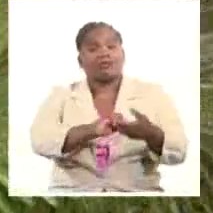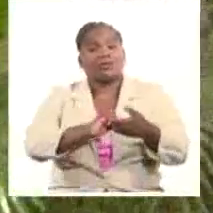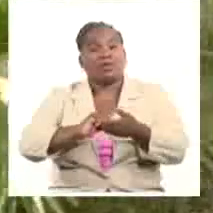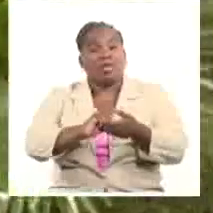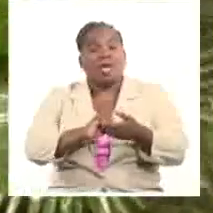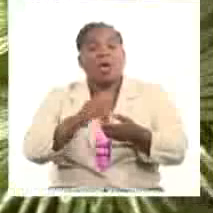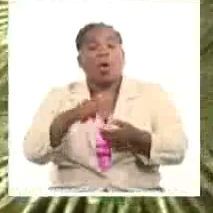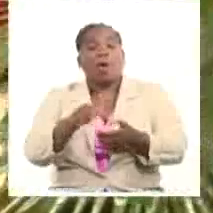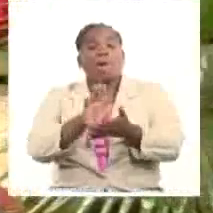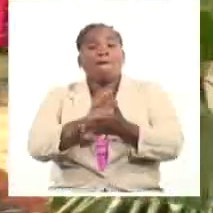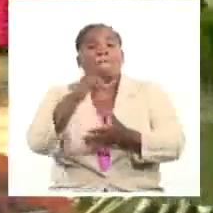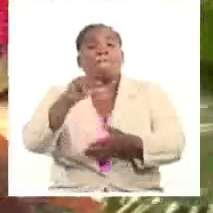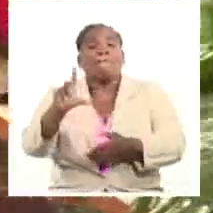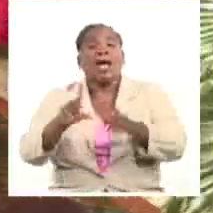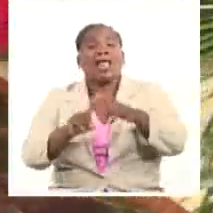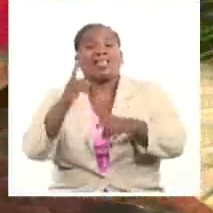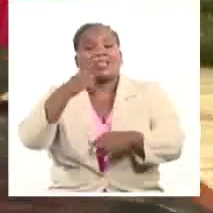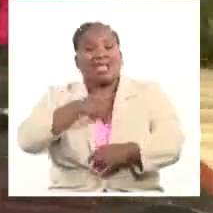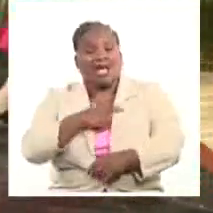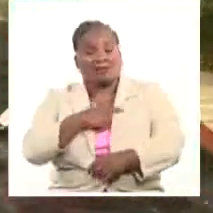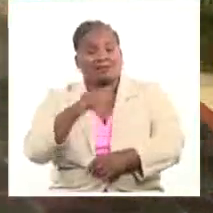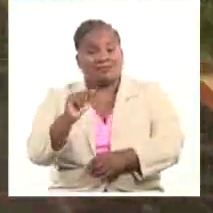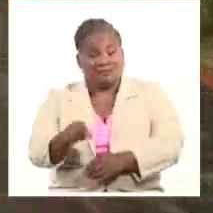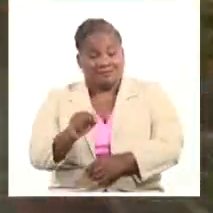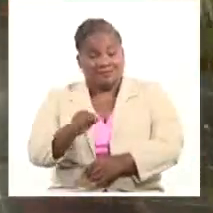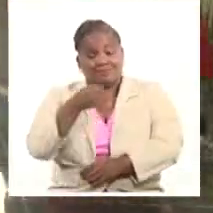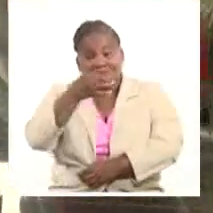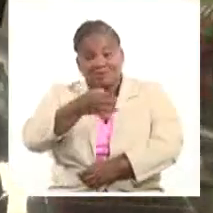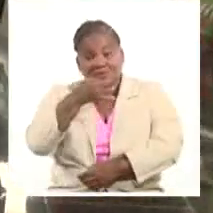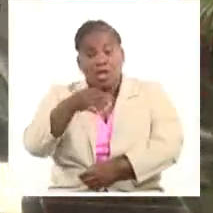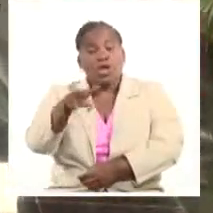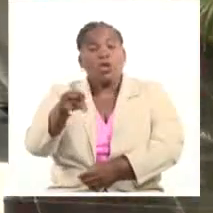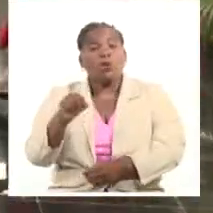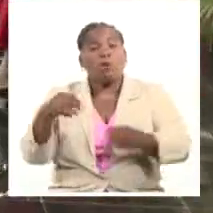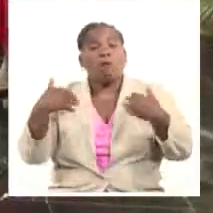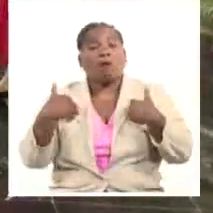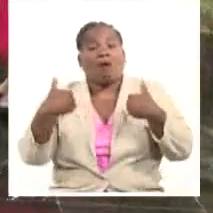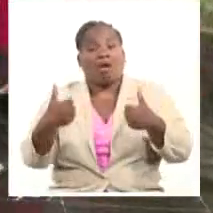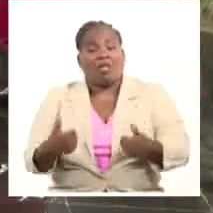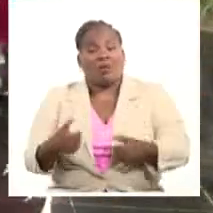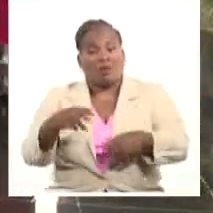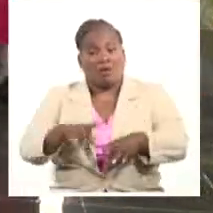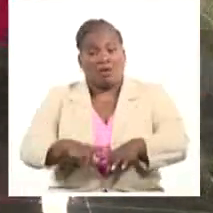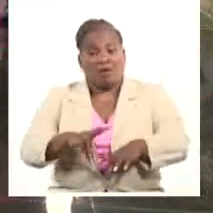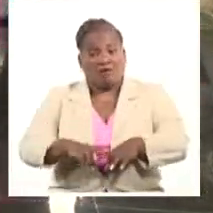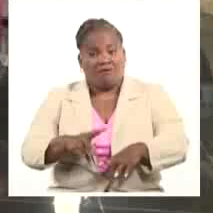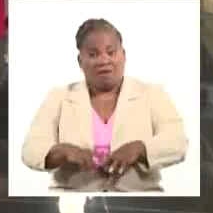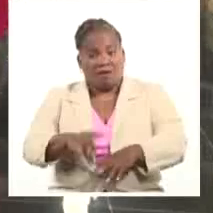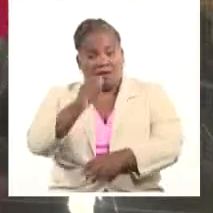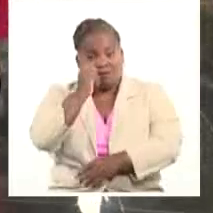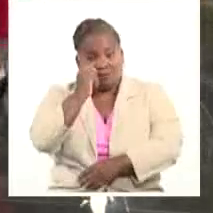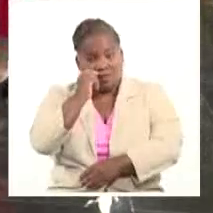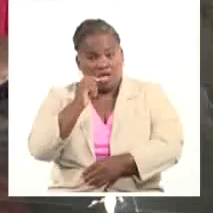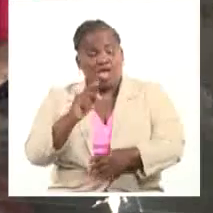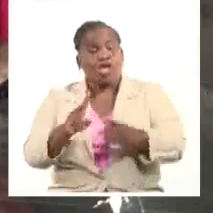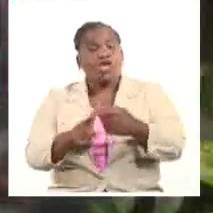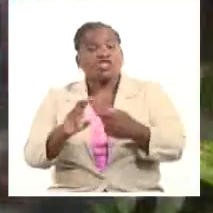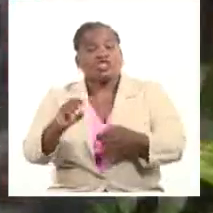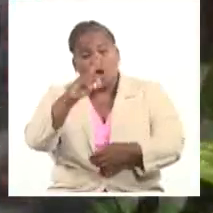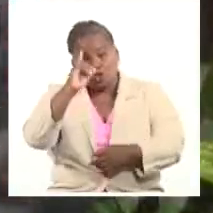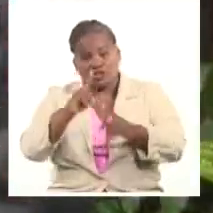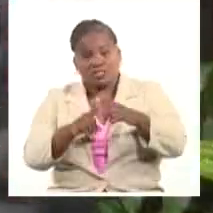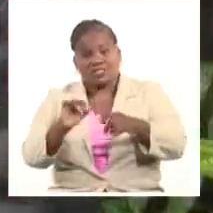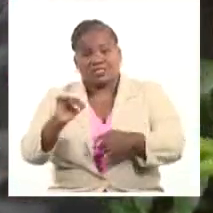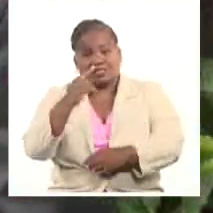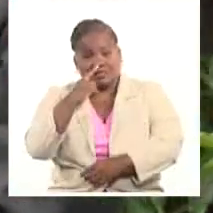de Malta, aseguró el presidente cubano al recibir a su nuevo embajador en La Habana, excelentísimo señor Justin Sterling Simpson.